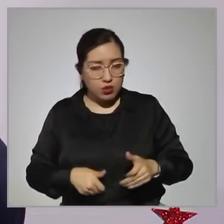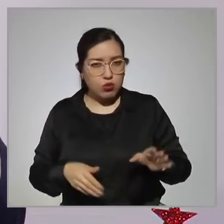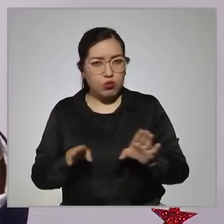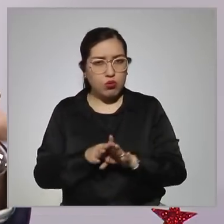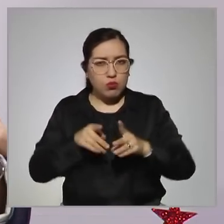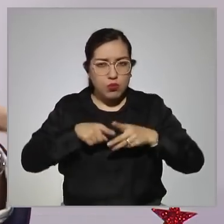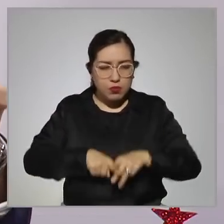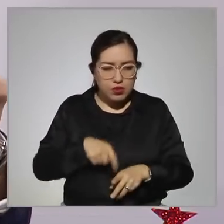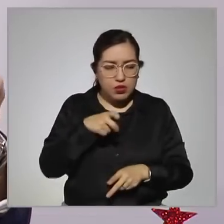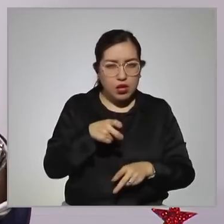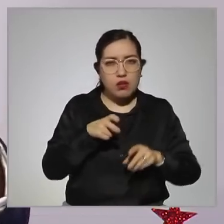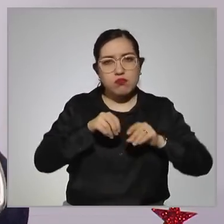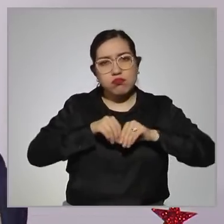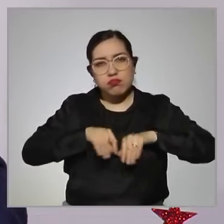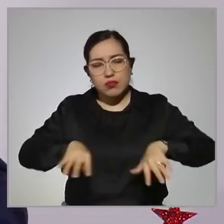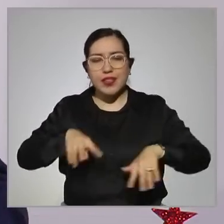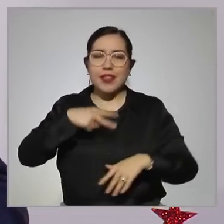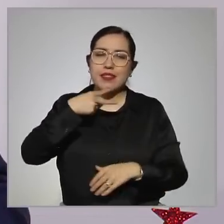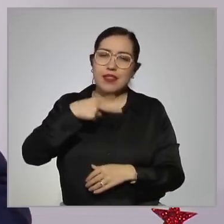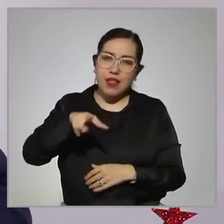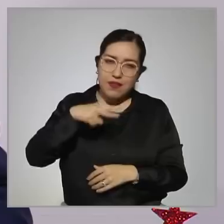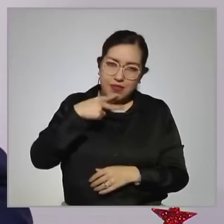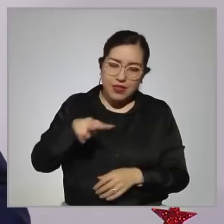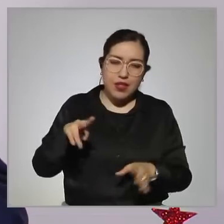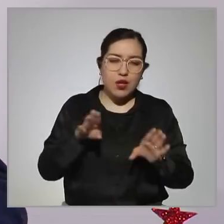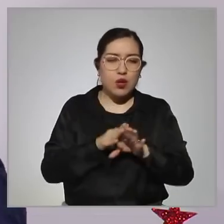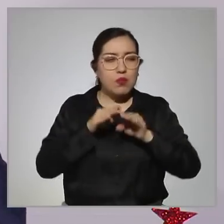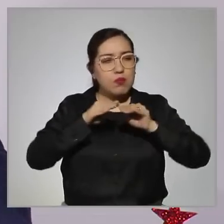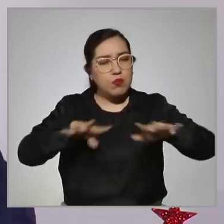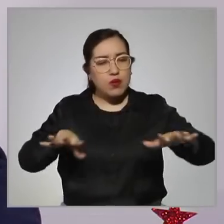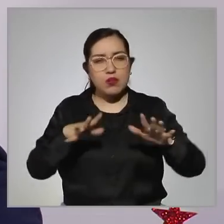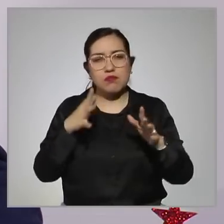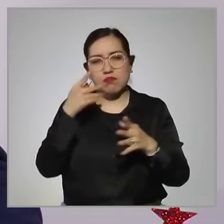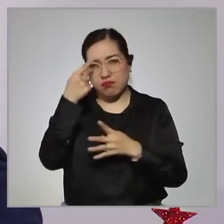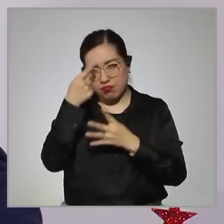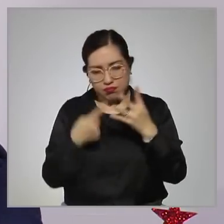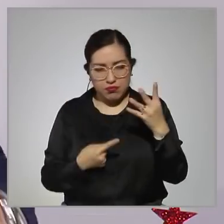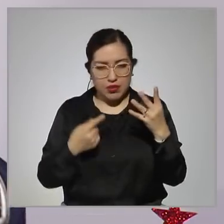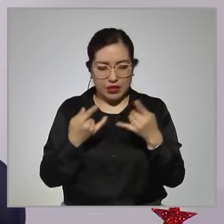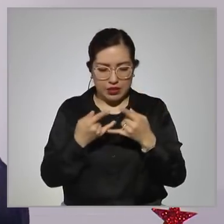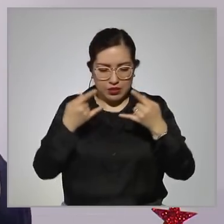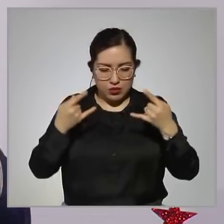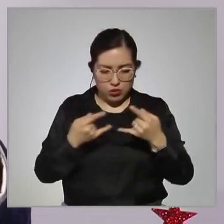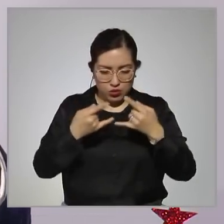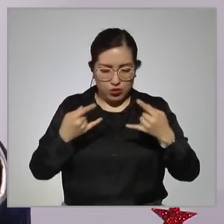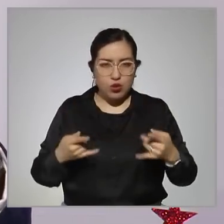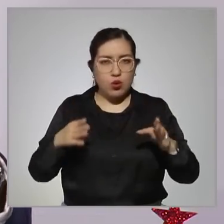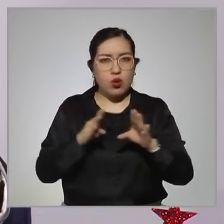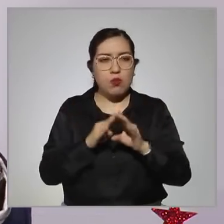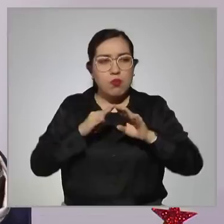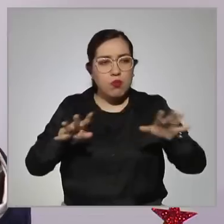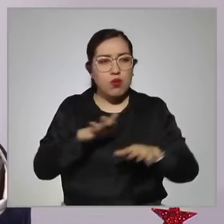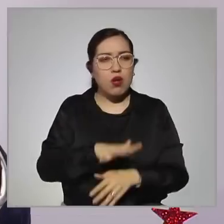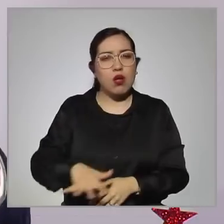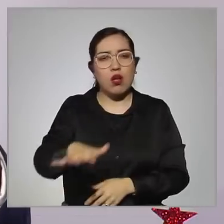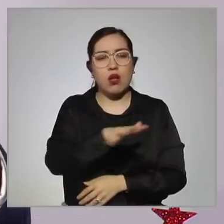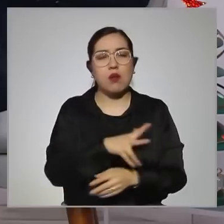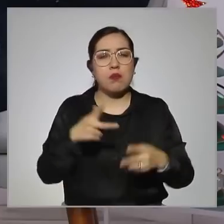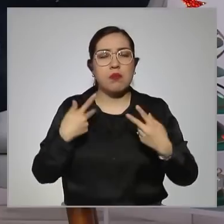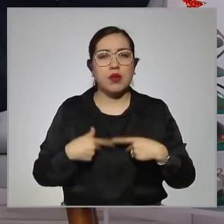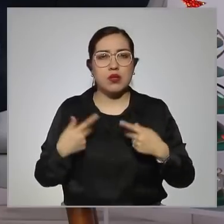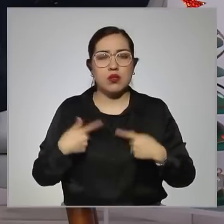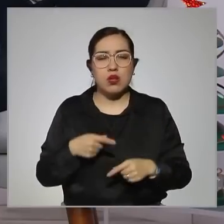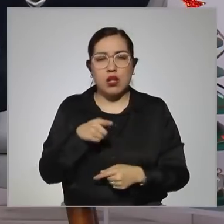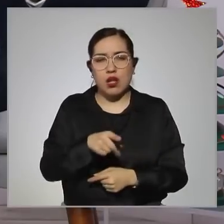se transmite la Navidad, cómo se transmite estos misterios a un pueblo recién conquistado y un pueblo que